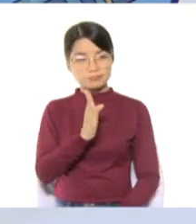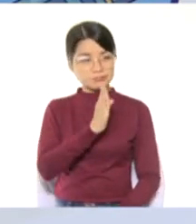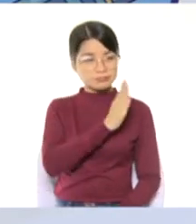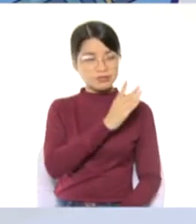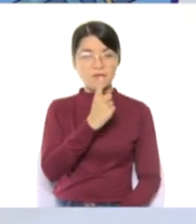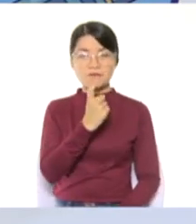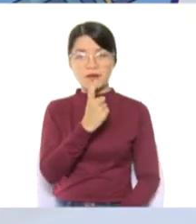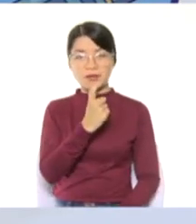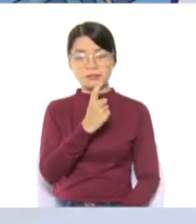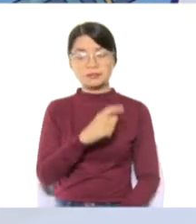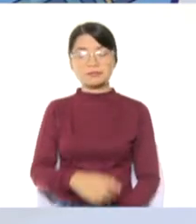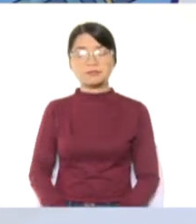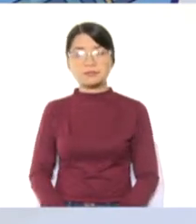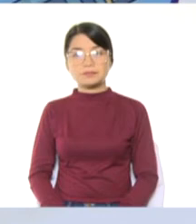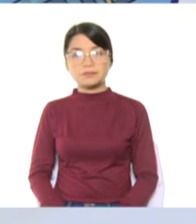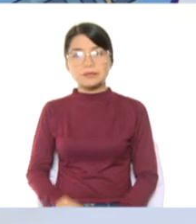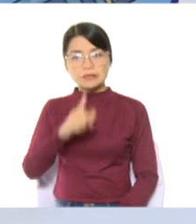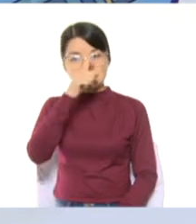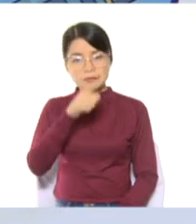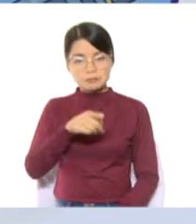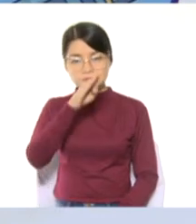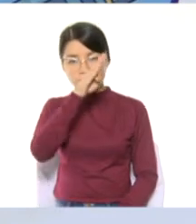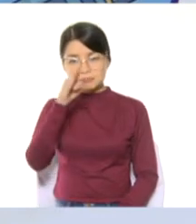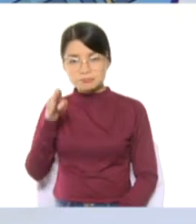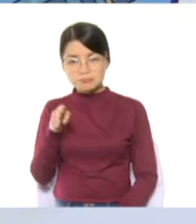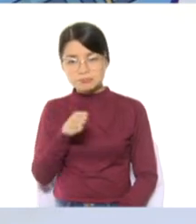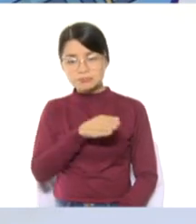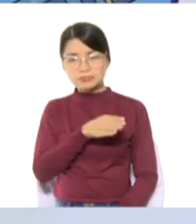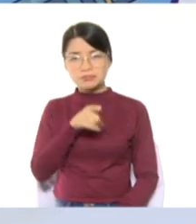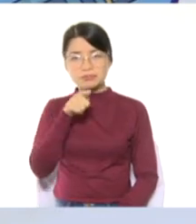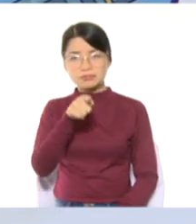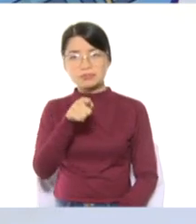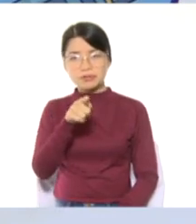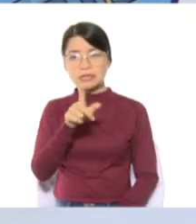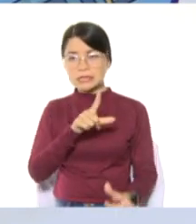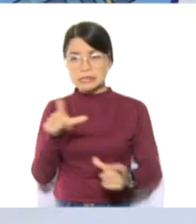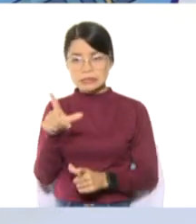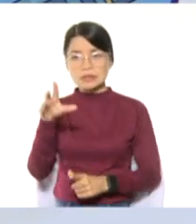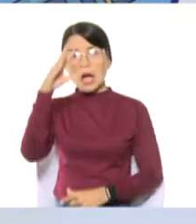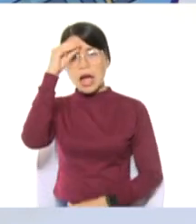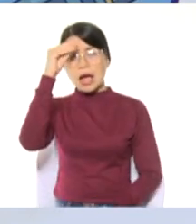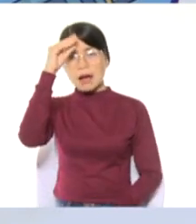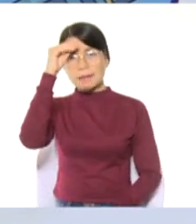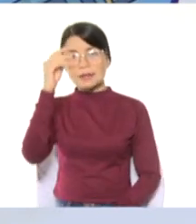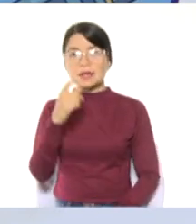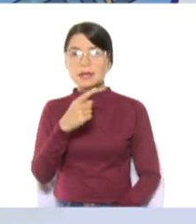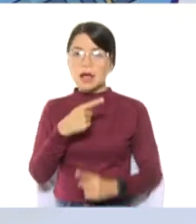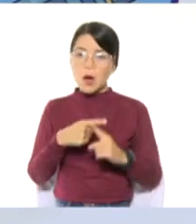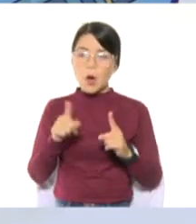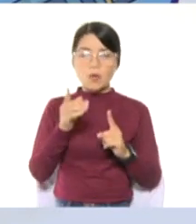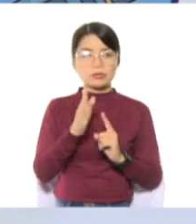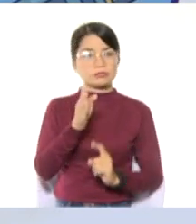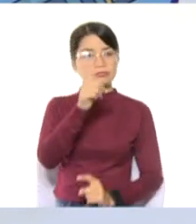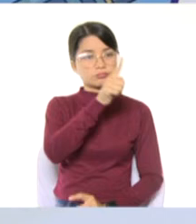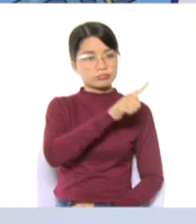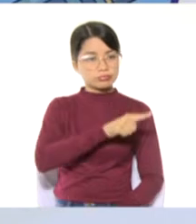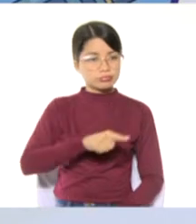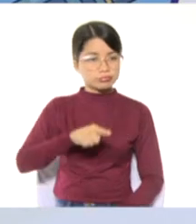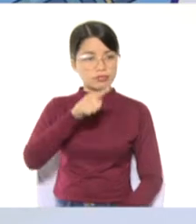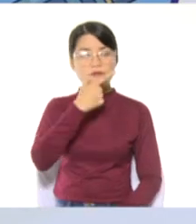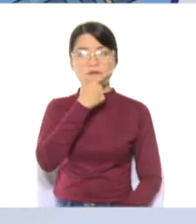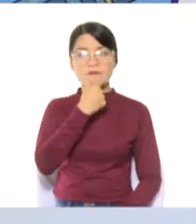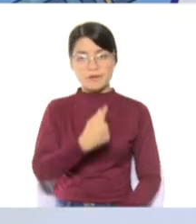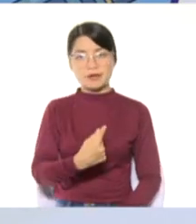sencillo manejarlo. Ya cuando manejan la primera mitad, manejar la segunda es mucho más fácil, pero tiene sus detallitos. ¿Ok? Entonces, muy pendientes con